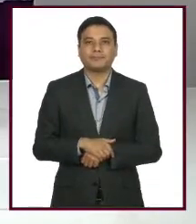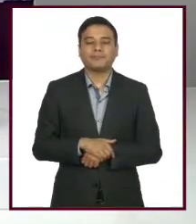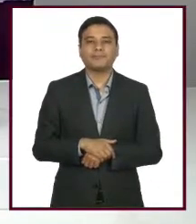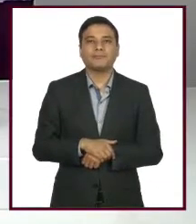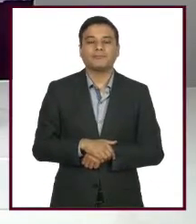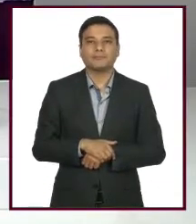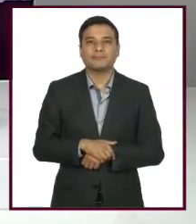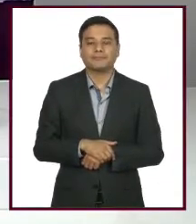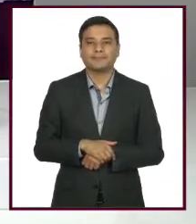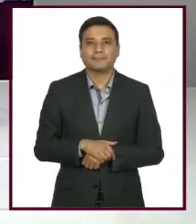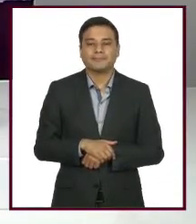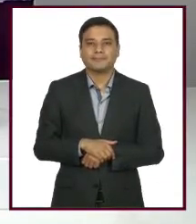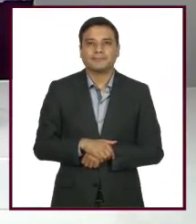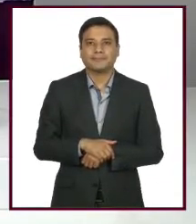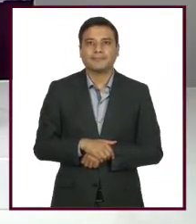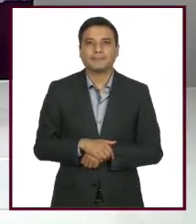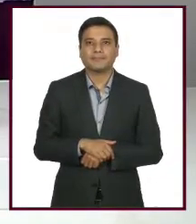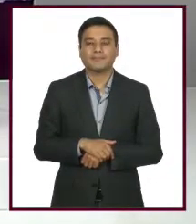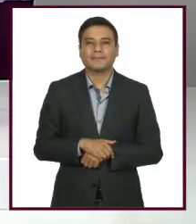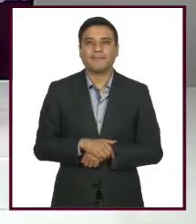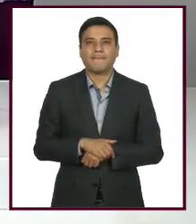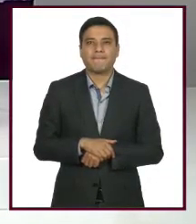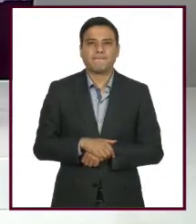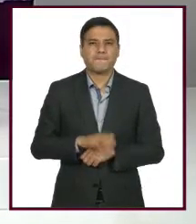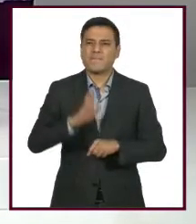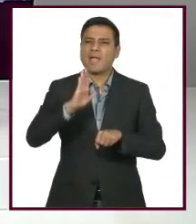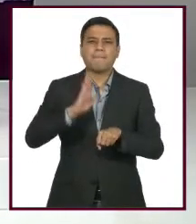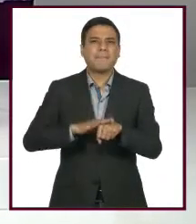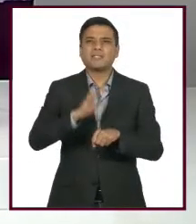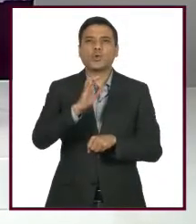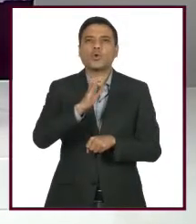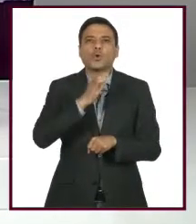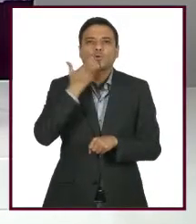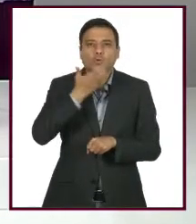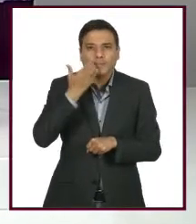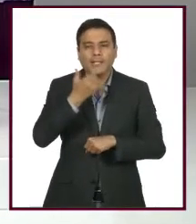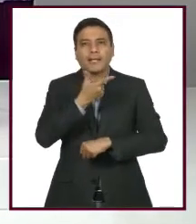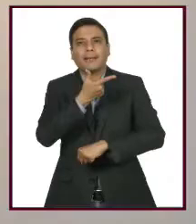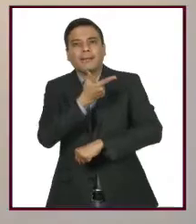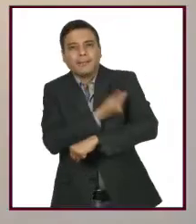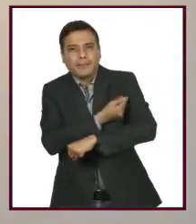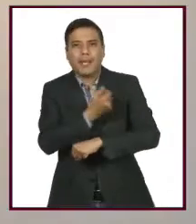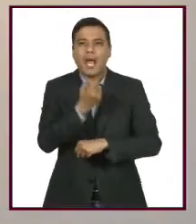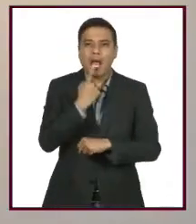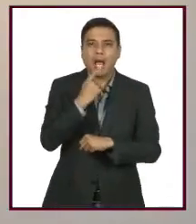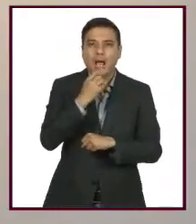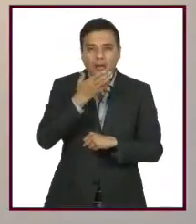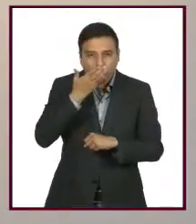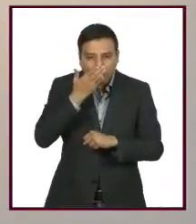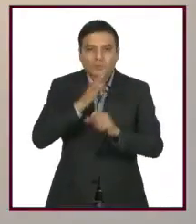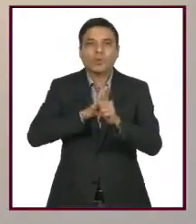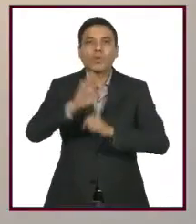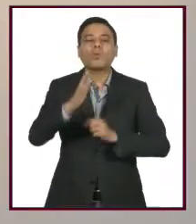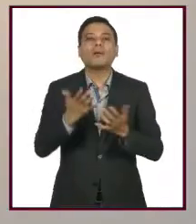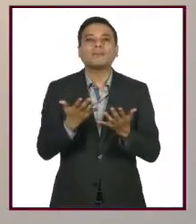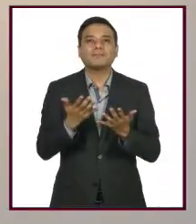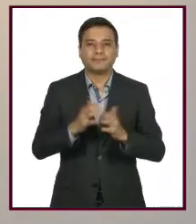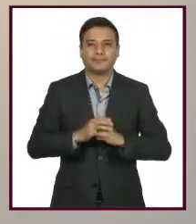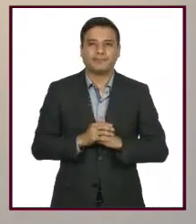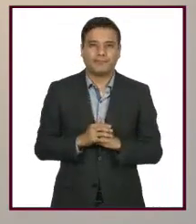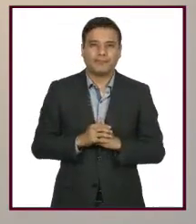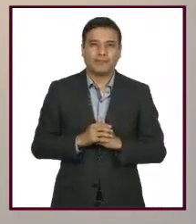nombre o cuál es su forma de presentación más común, doctor Zorrilla? Sí, generalmente son